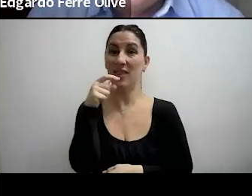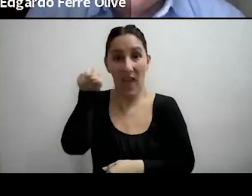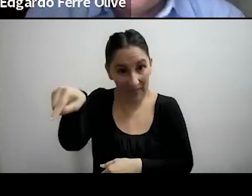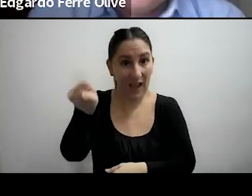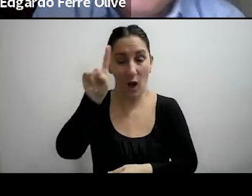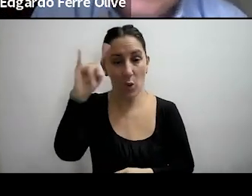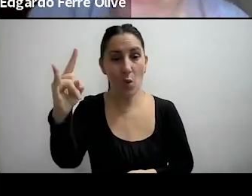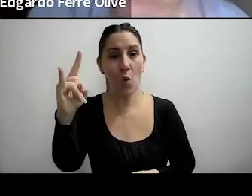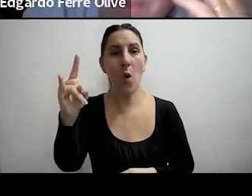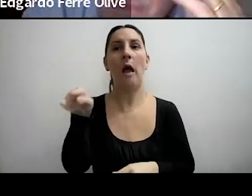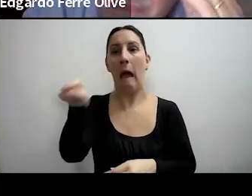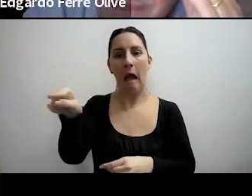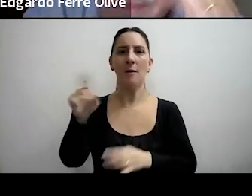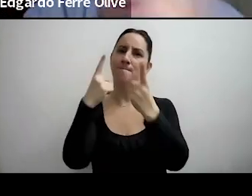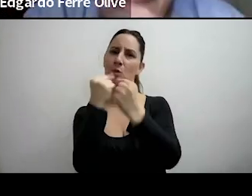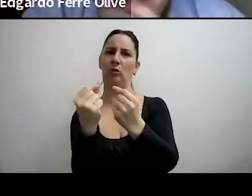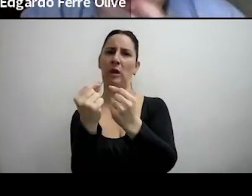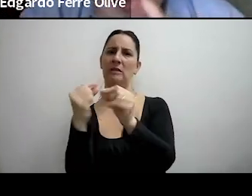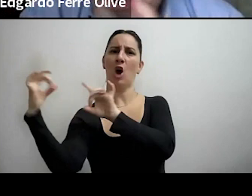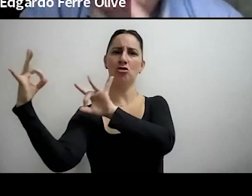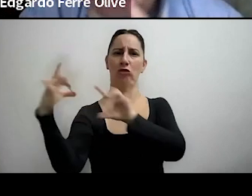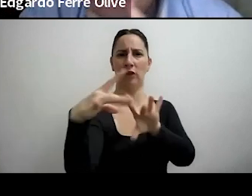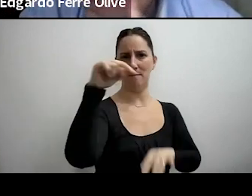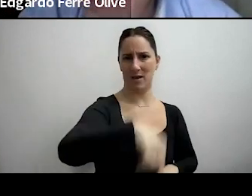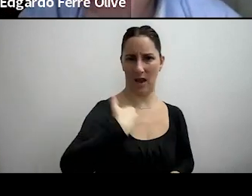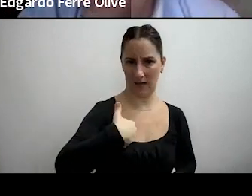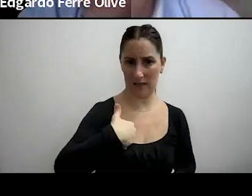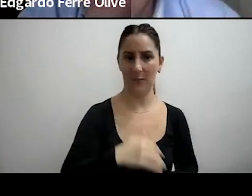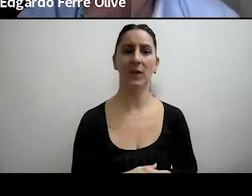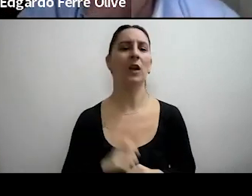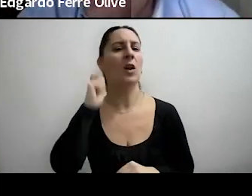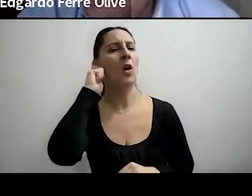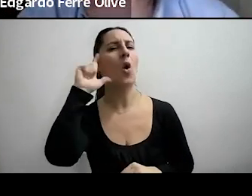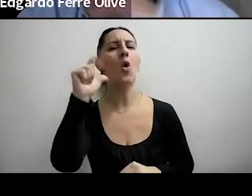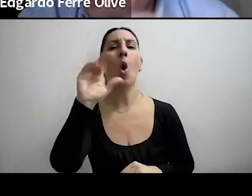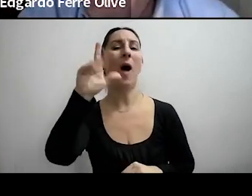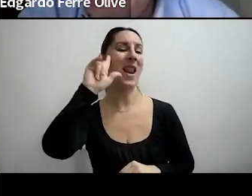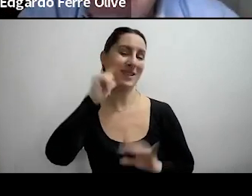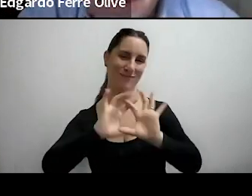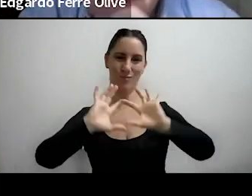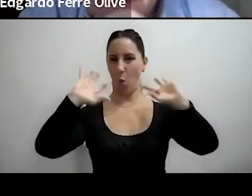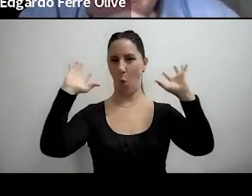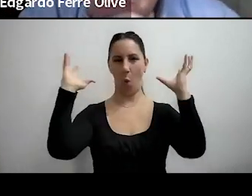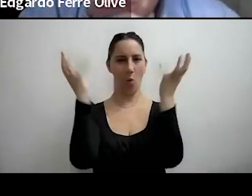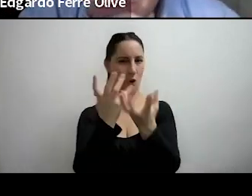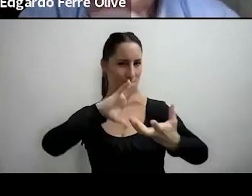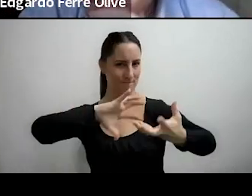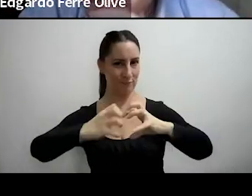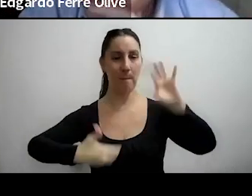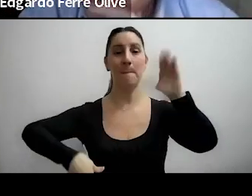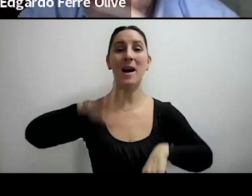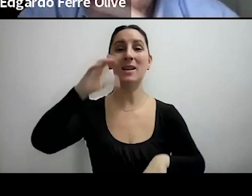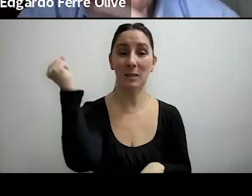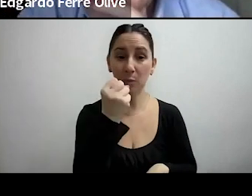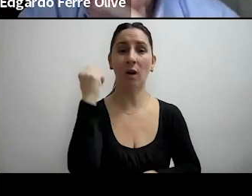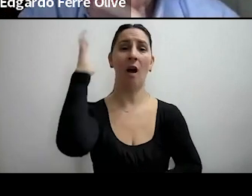de que traía contaminación a nuestro país. Y las globales son las que están afectando a todo el mundo, que básicamente las más importantes son la